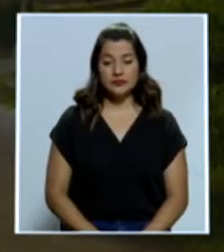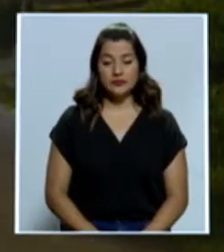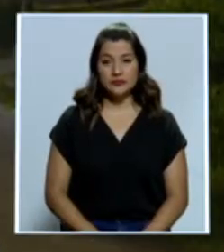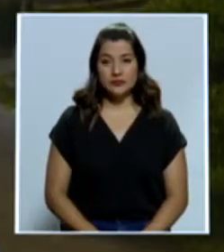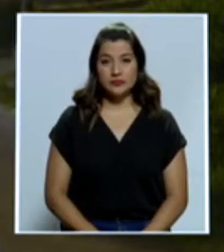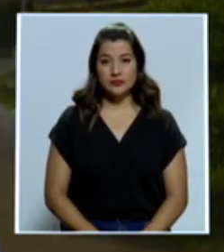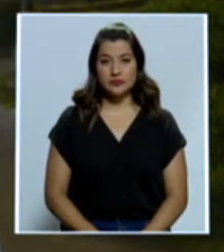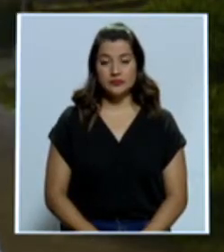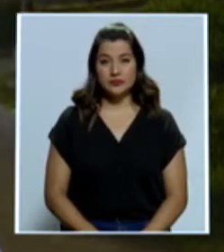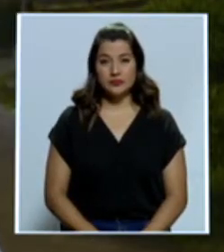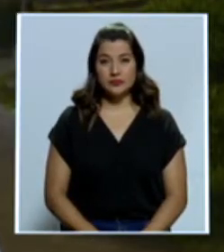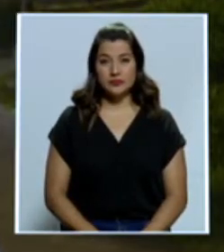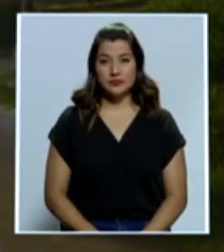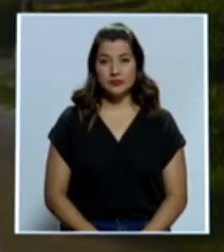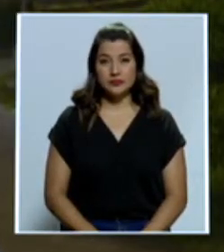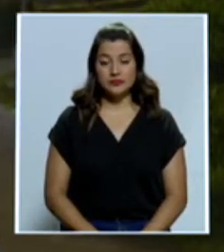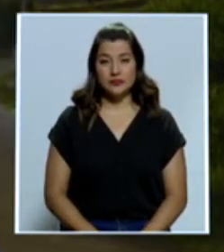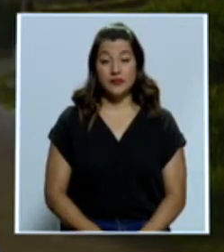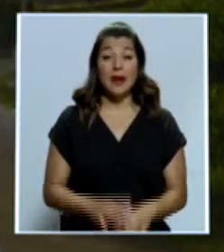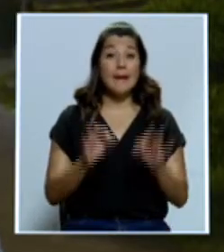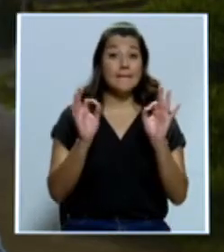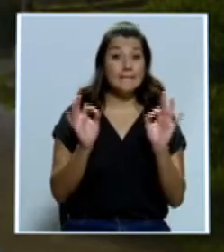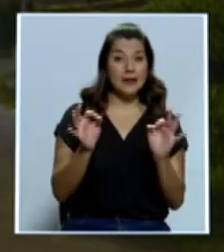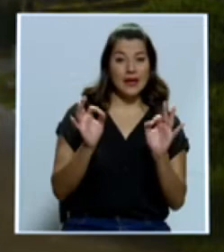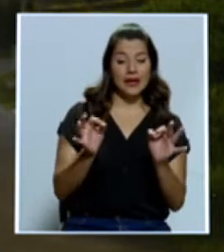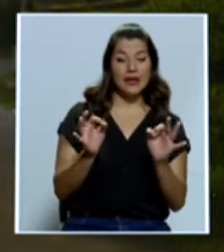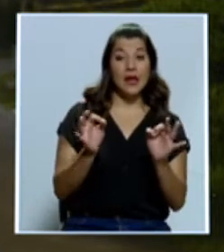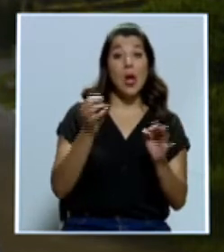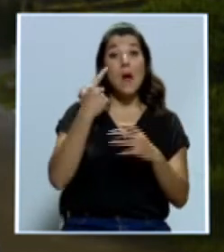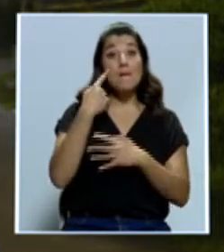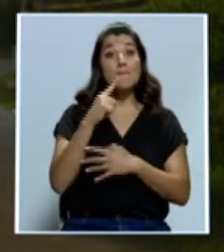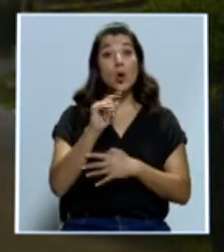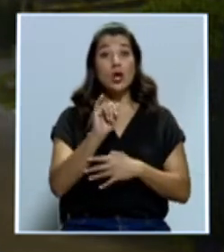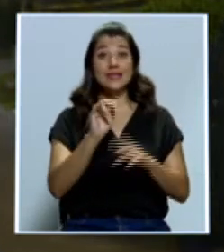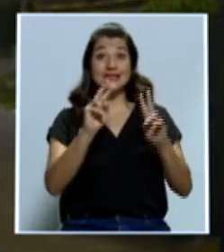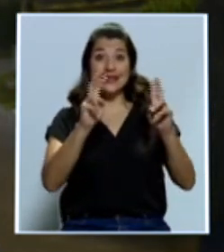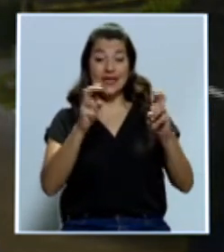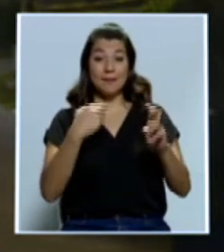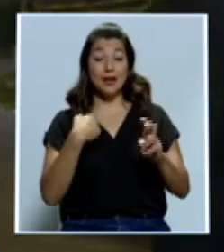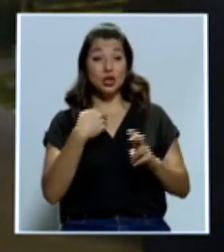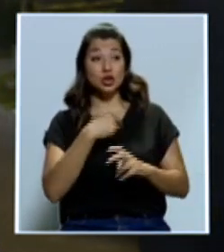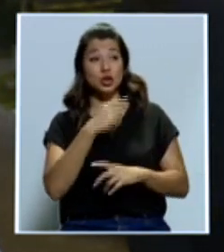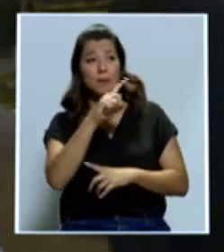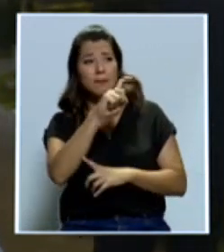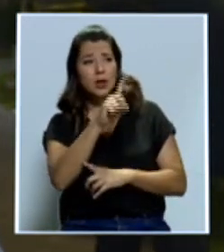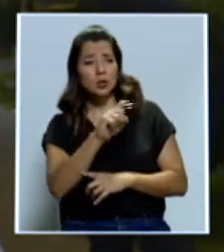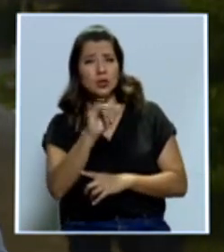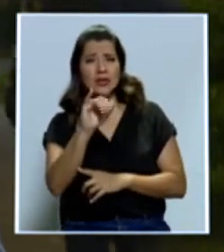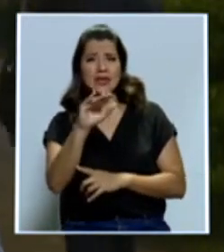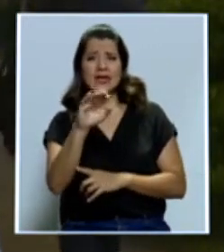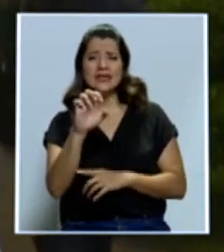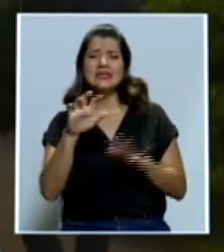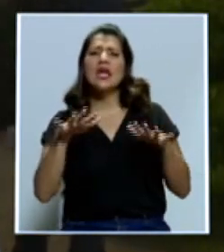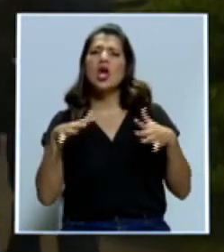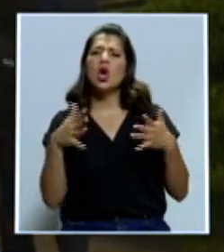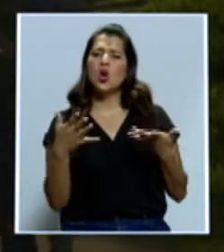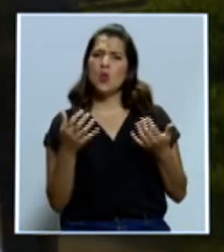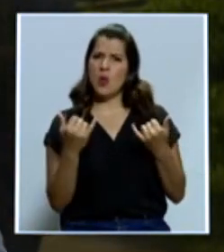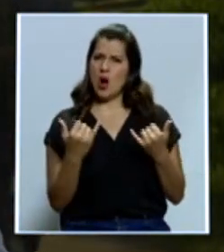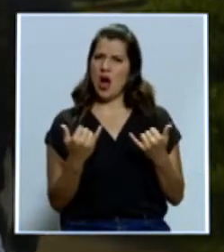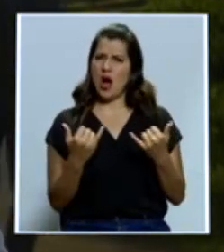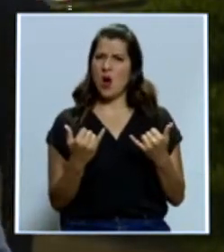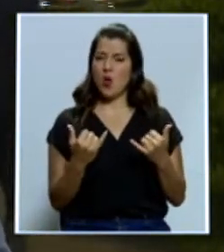Bien, y es que a raíz de este tema consultamos al ICE sobre cómo se encuentran los embalses por